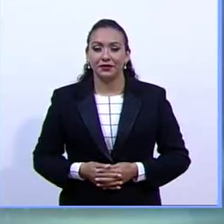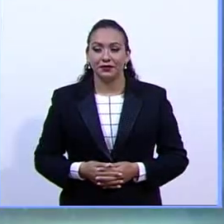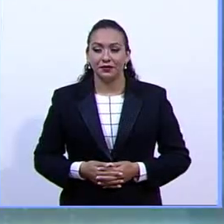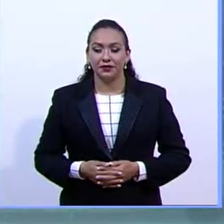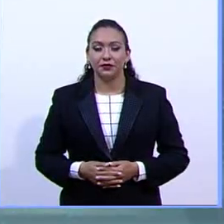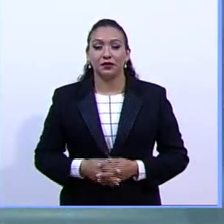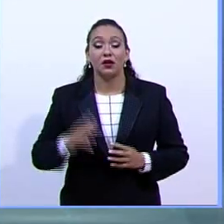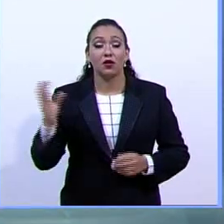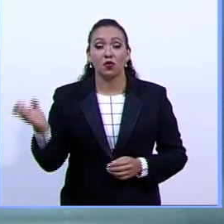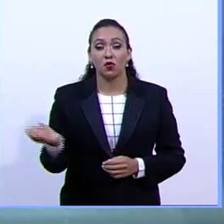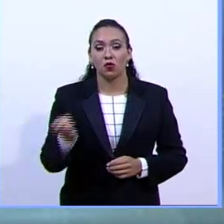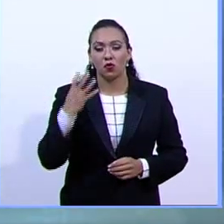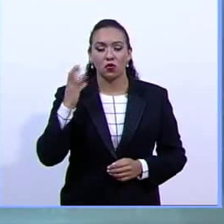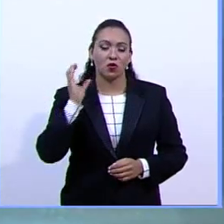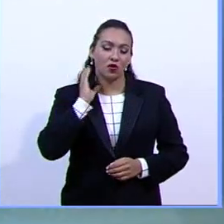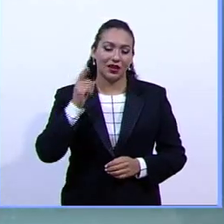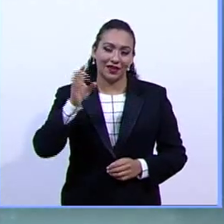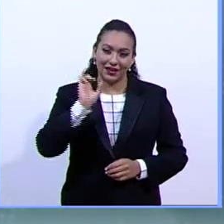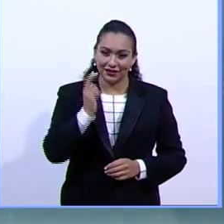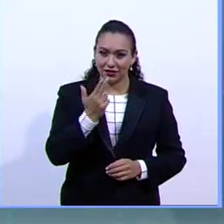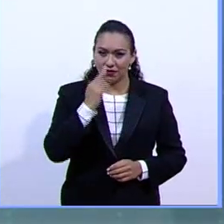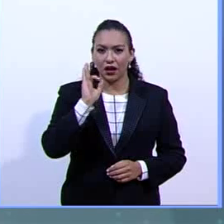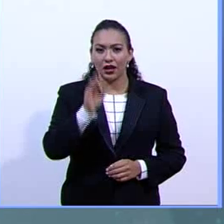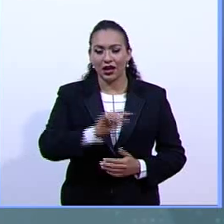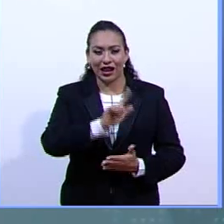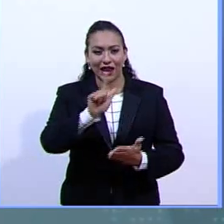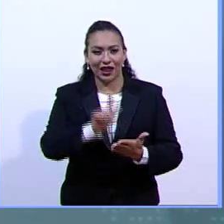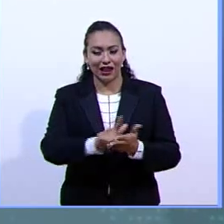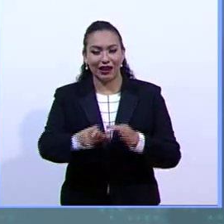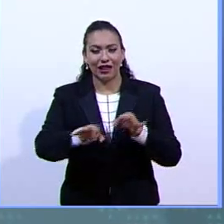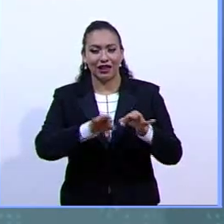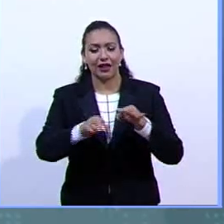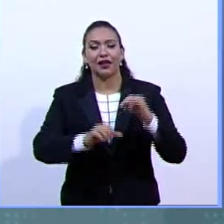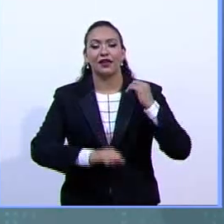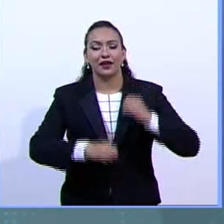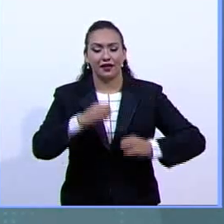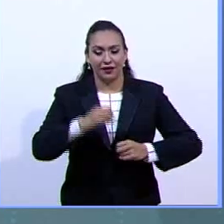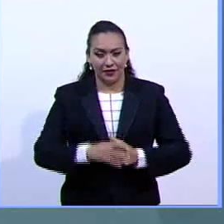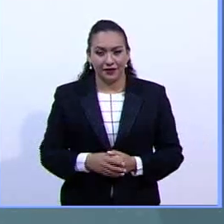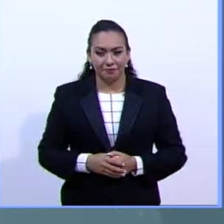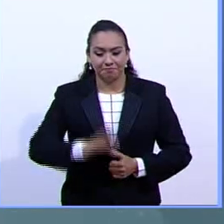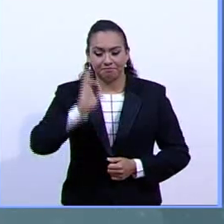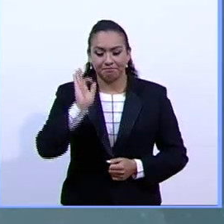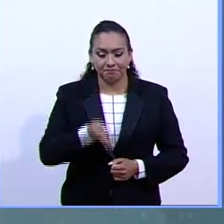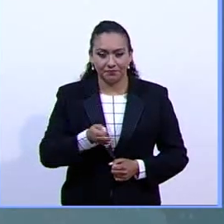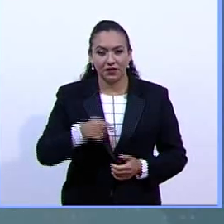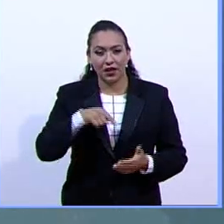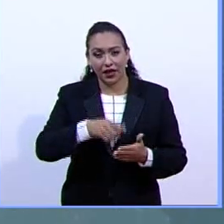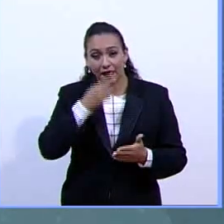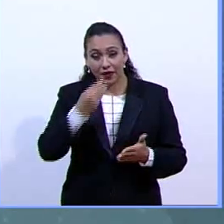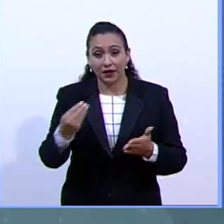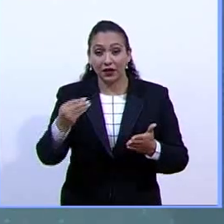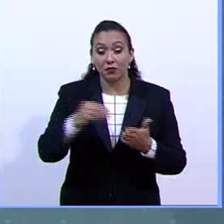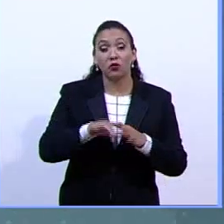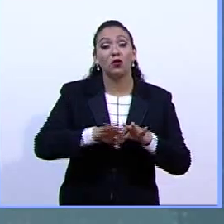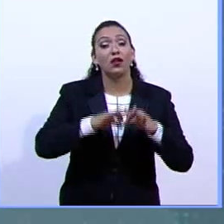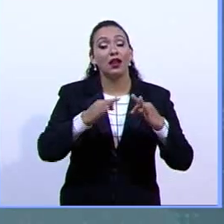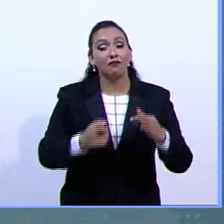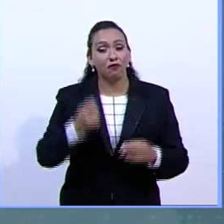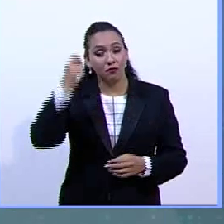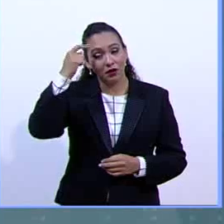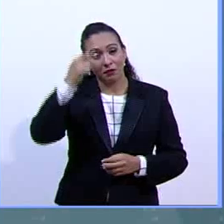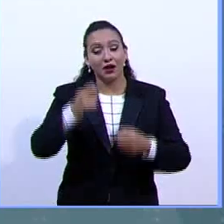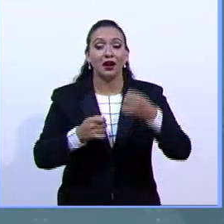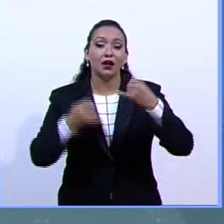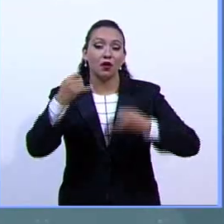El Congreso de Chihuahua aprobó la reforma a la Ley Orgánica del Poder Judicial del Estado, que establece el esquema de retiro anticipado para jueces